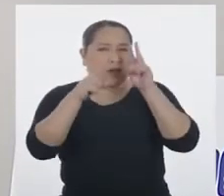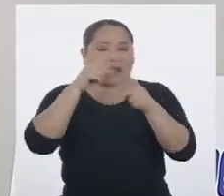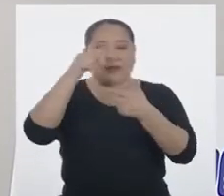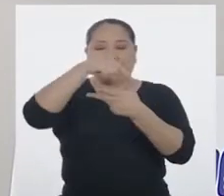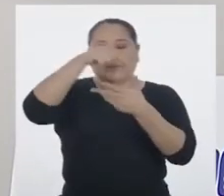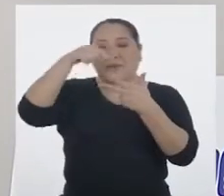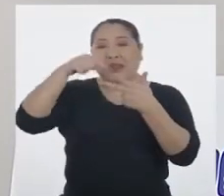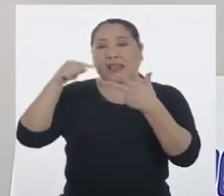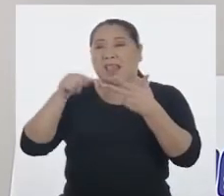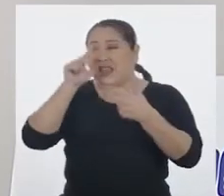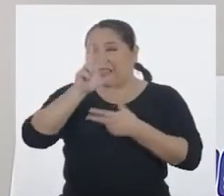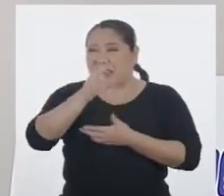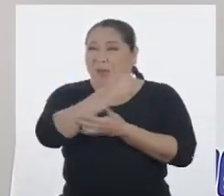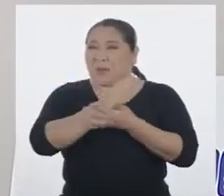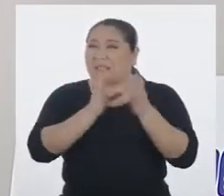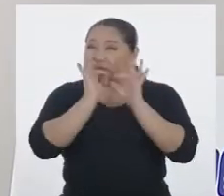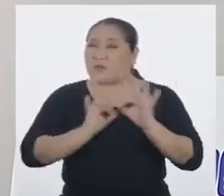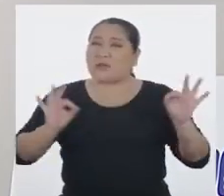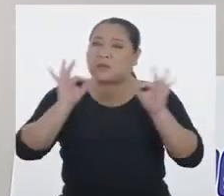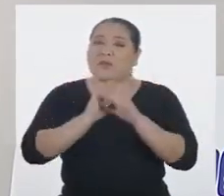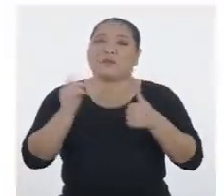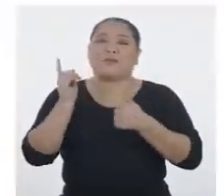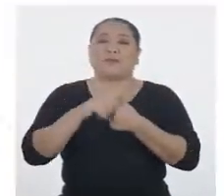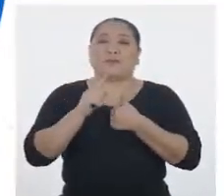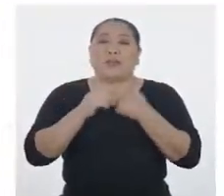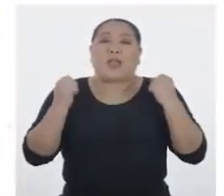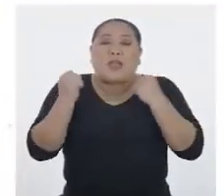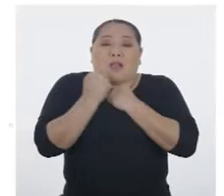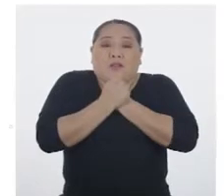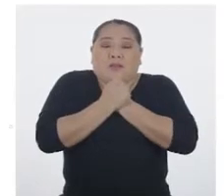tener en cuenta 3 aspectos importantes.